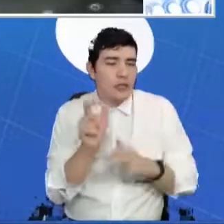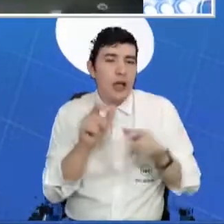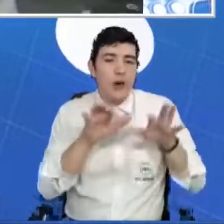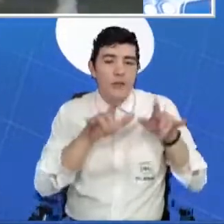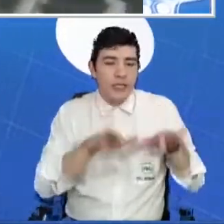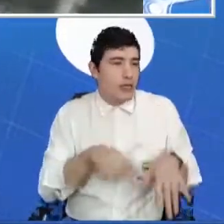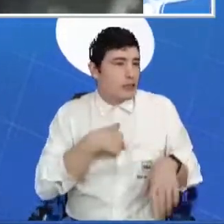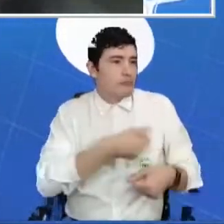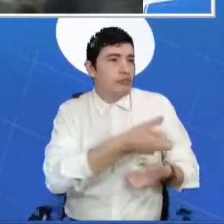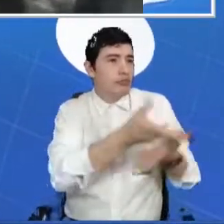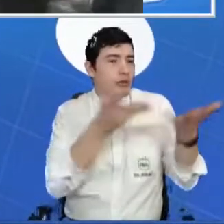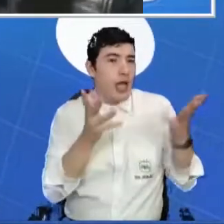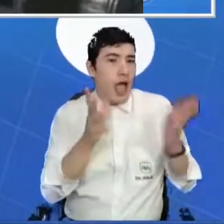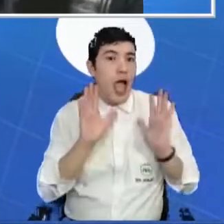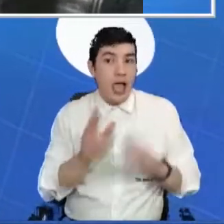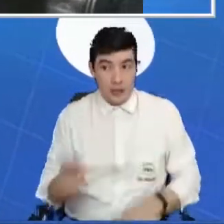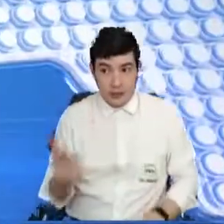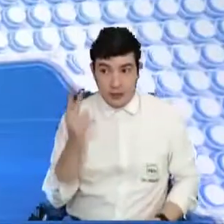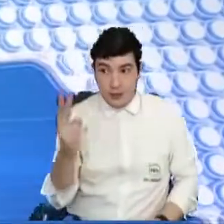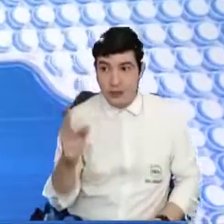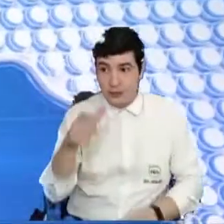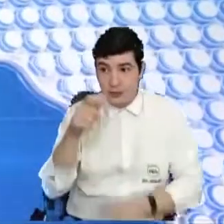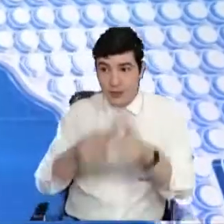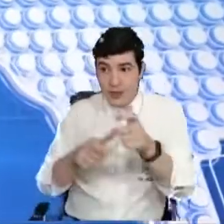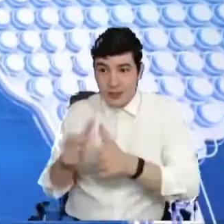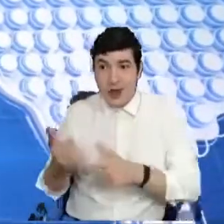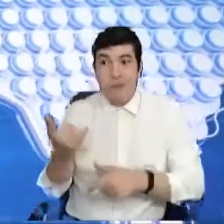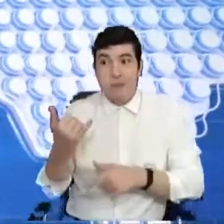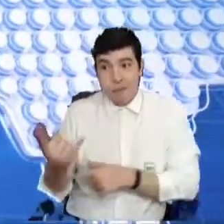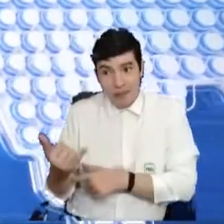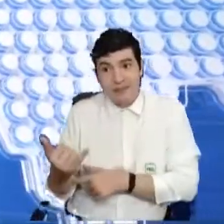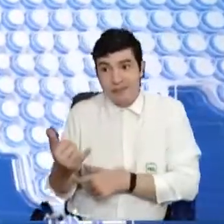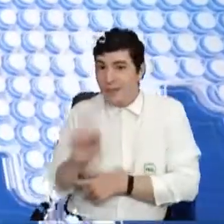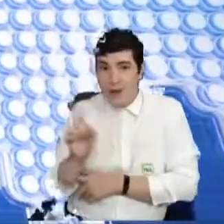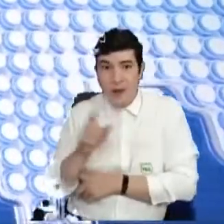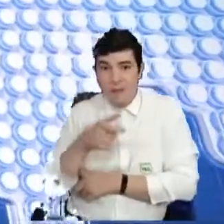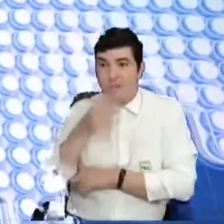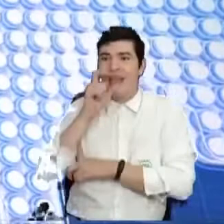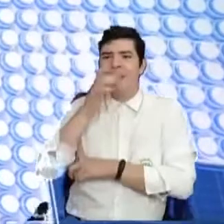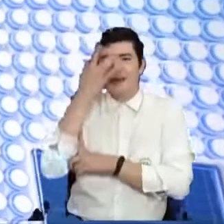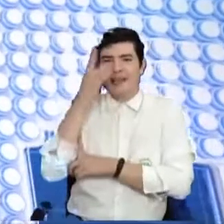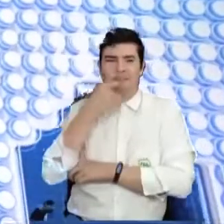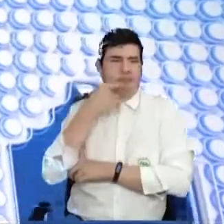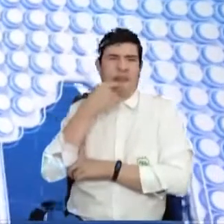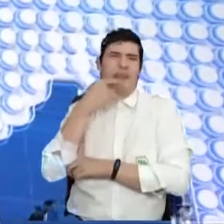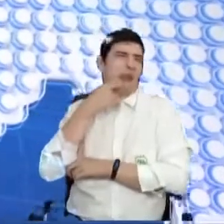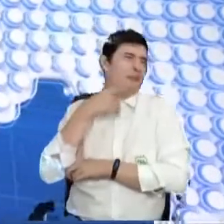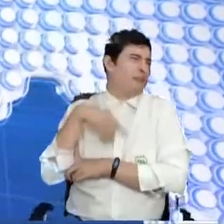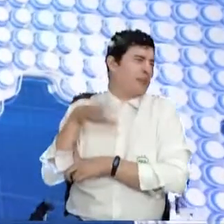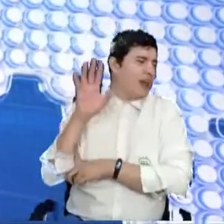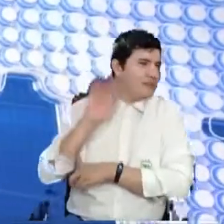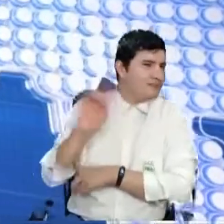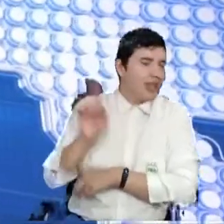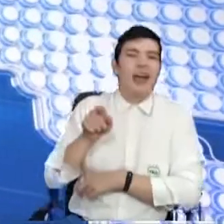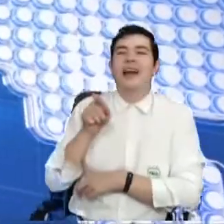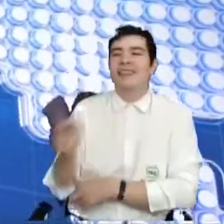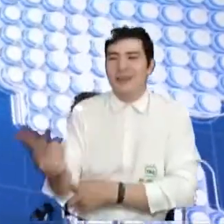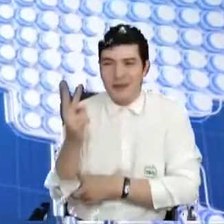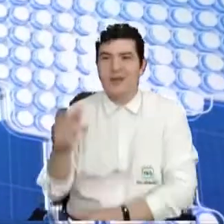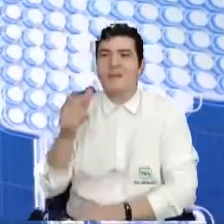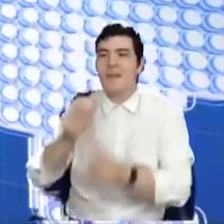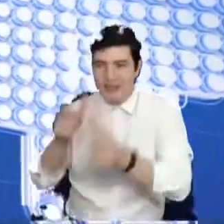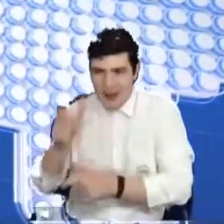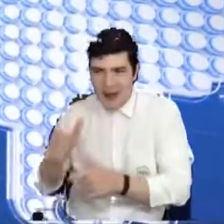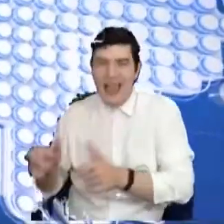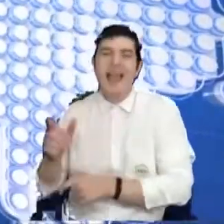la tomaron por un problema de que no les gustaba el sabor, pues fueron las únicas que enfermaron y tuvieron que pasar 60 días en un